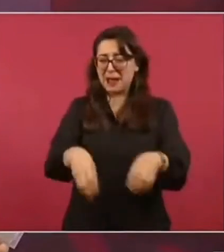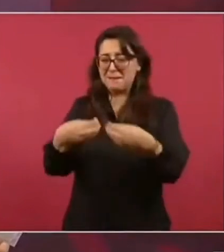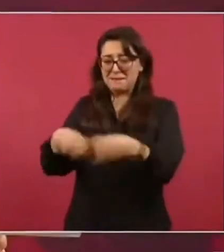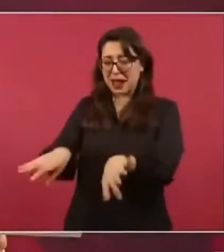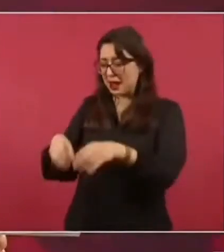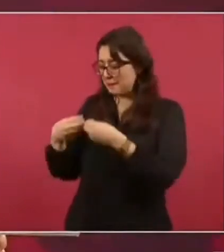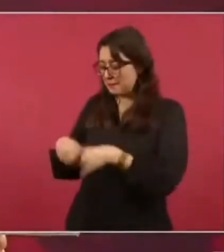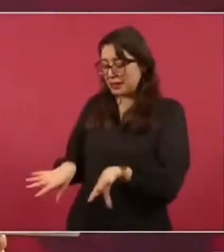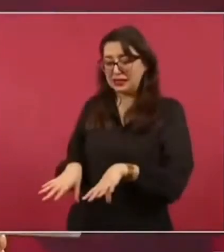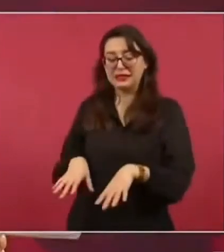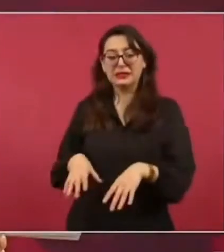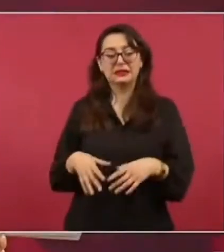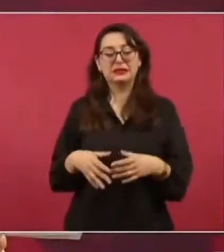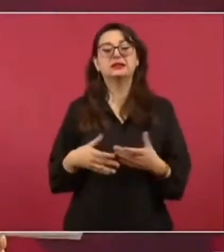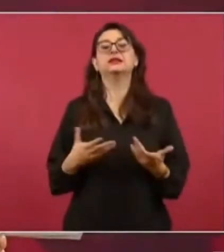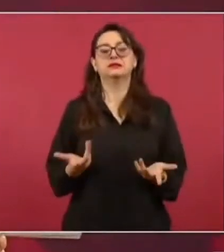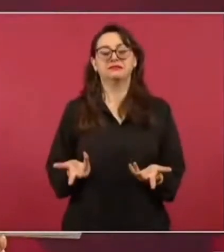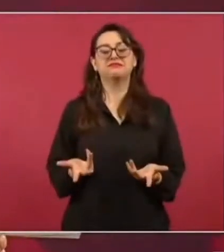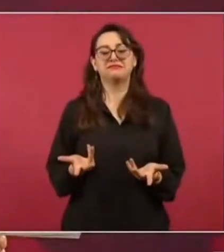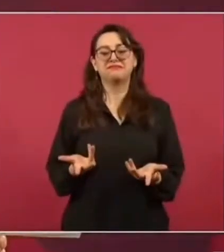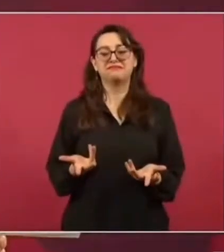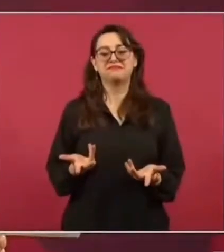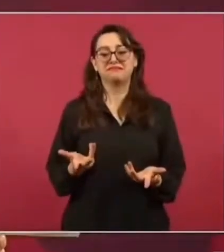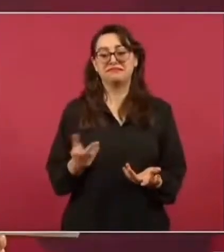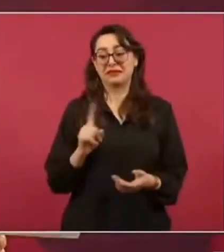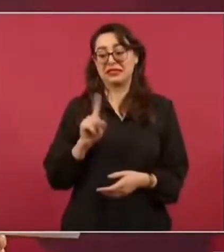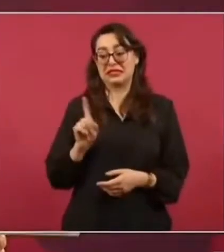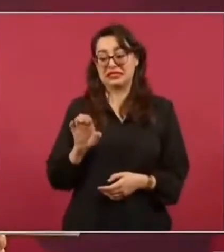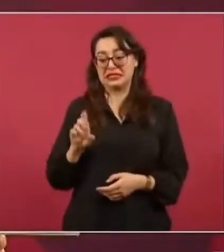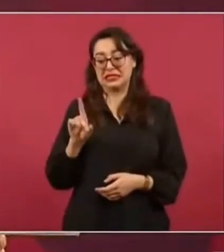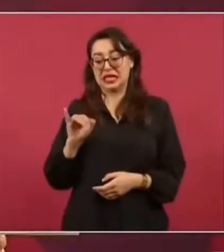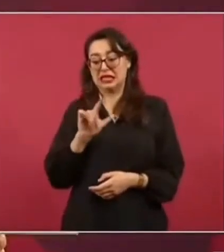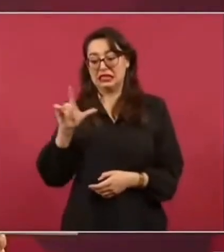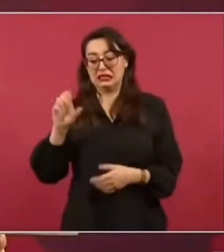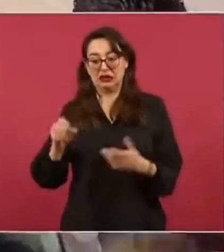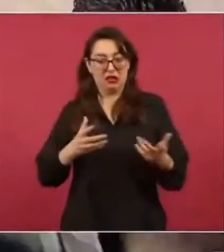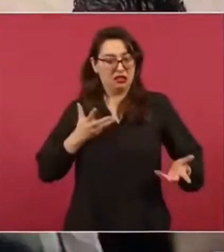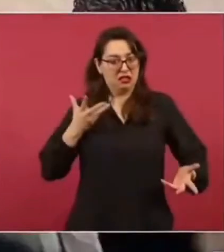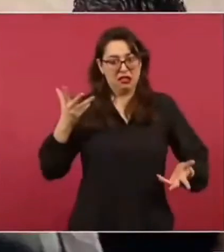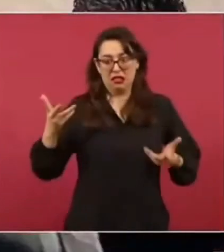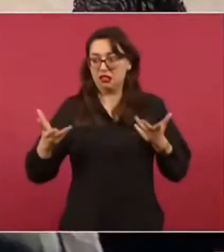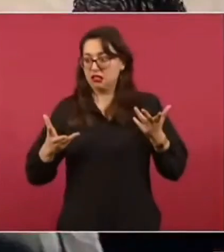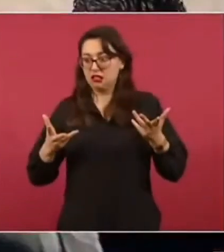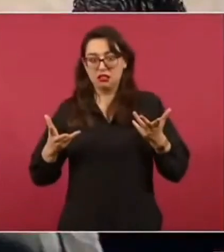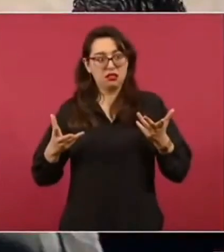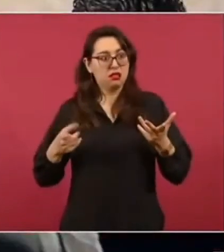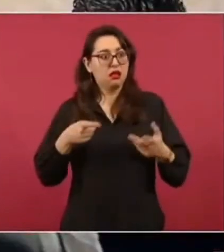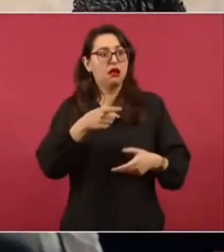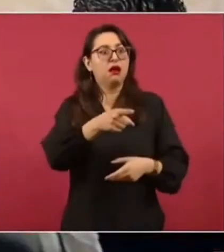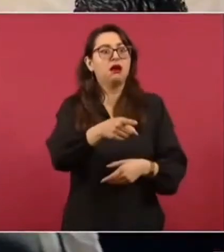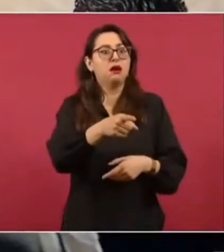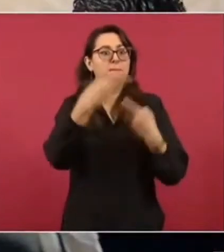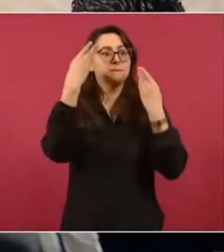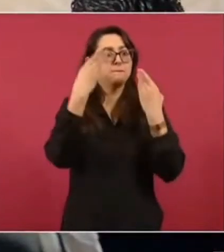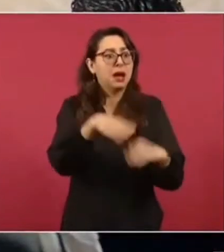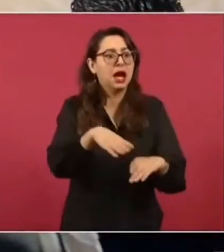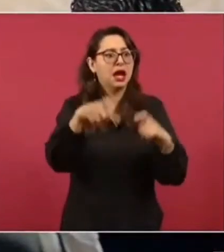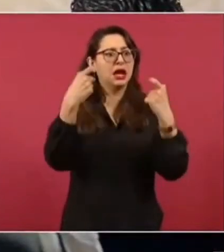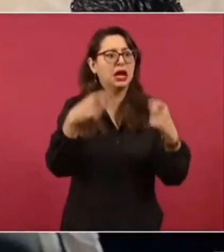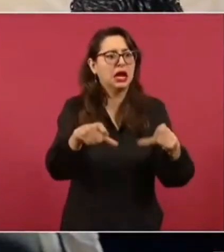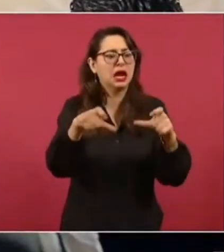Ahí surge el rescate que hace Zedillo de los potentados. Lo